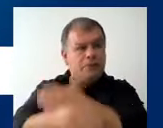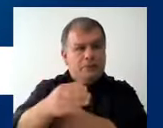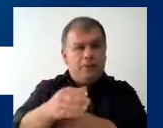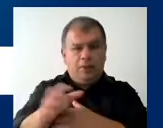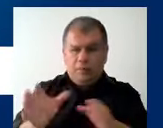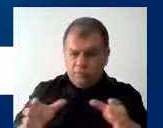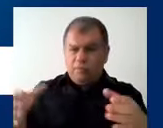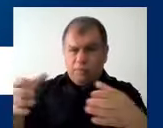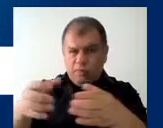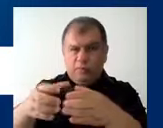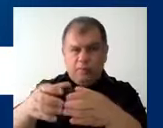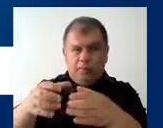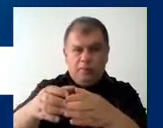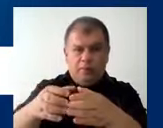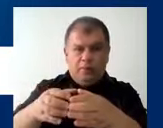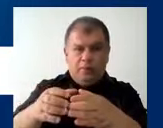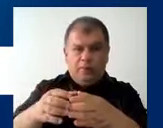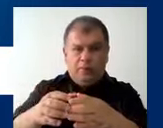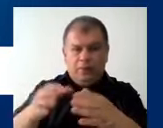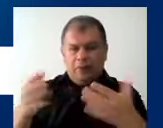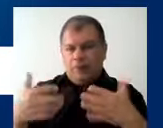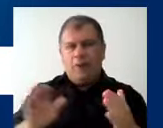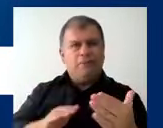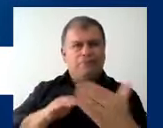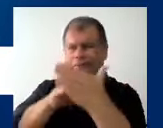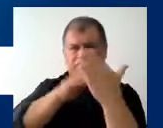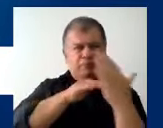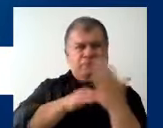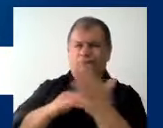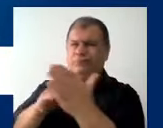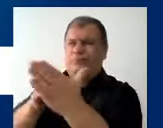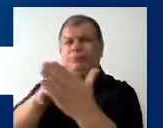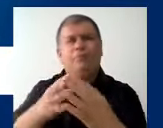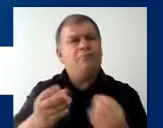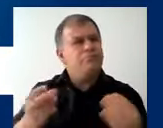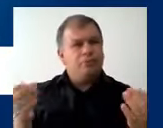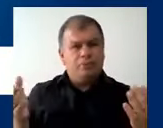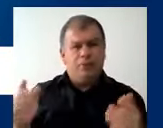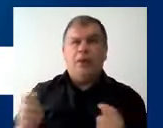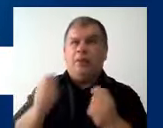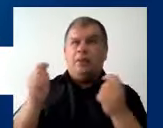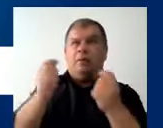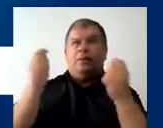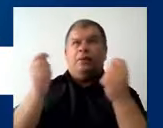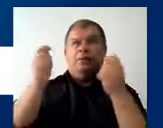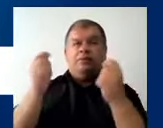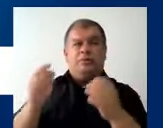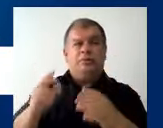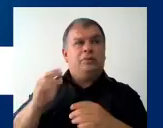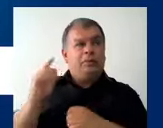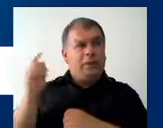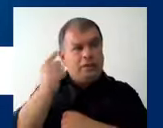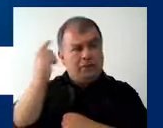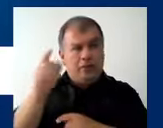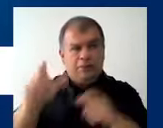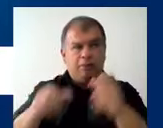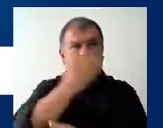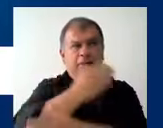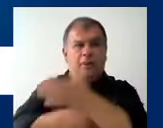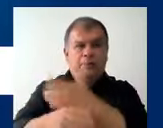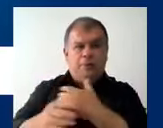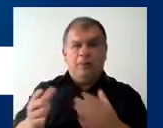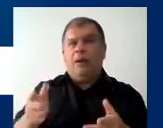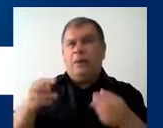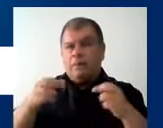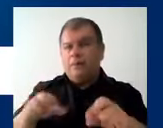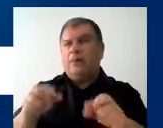una población que encuentra muchas barreras y precisamente la celebración del Día Nacional de la Persona con Discapacidad lo que nos